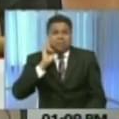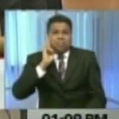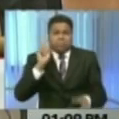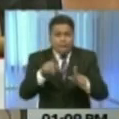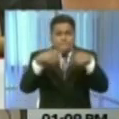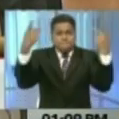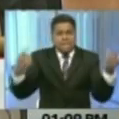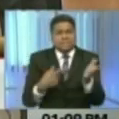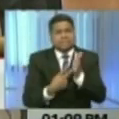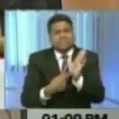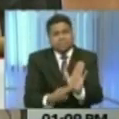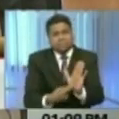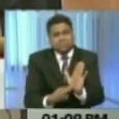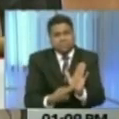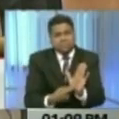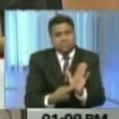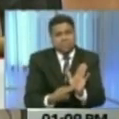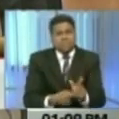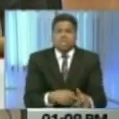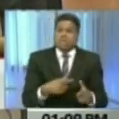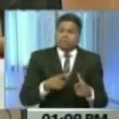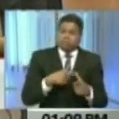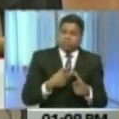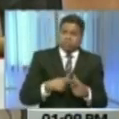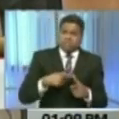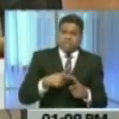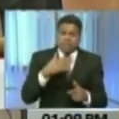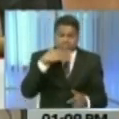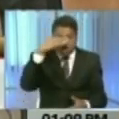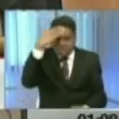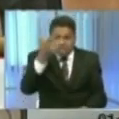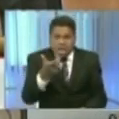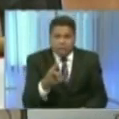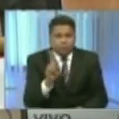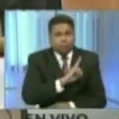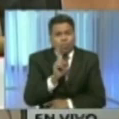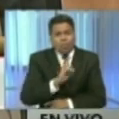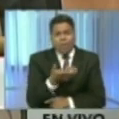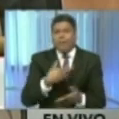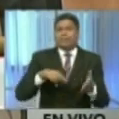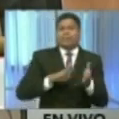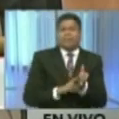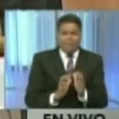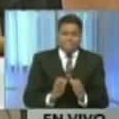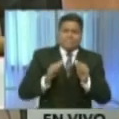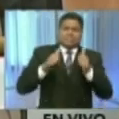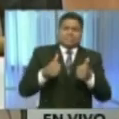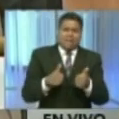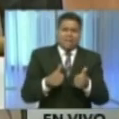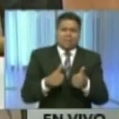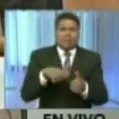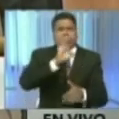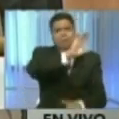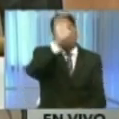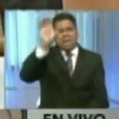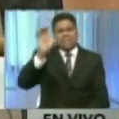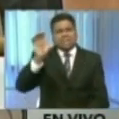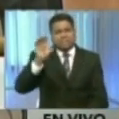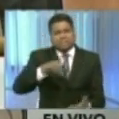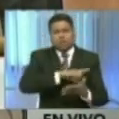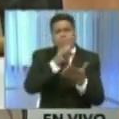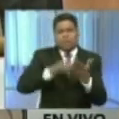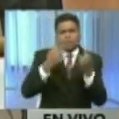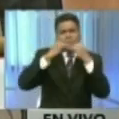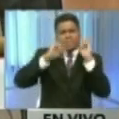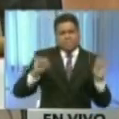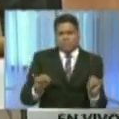del cual Irak todavía hoy no se ha podido recuperar como país, como un país íntegro, soberano,